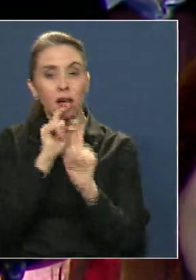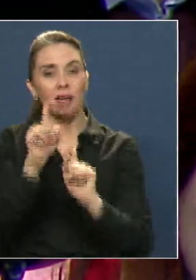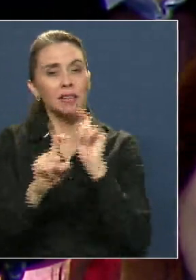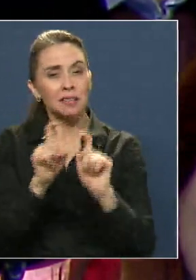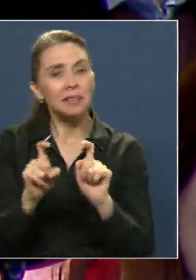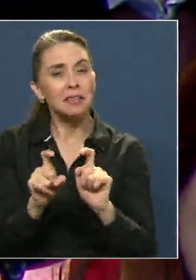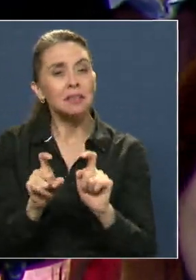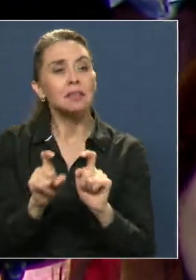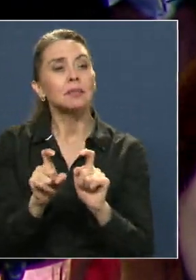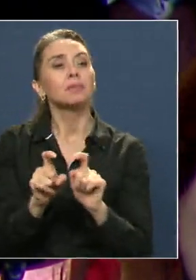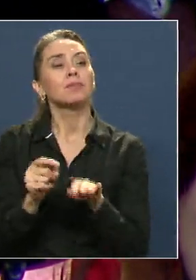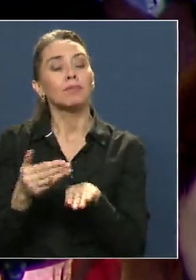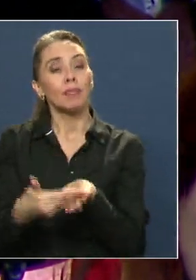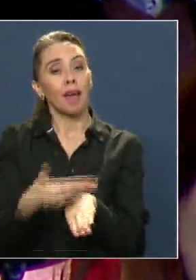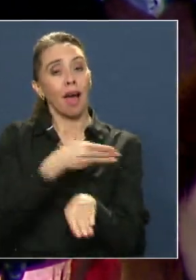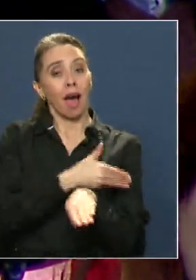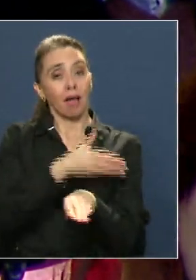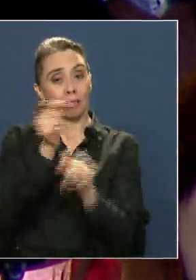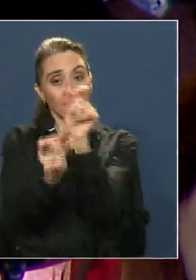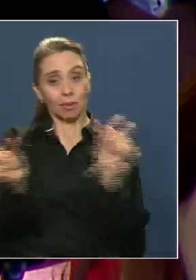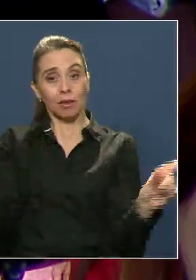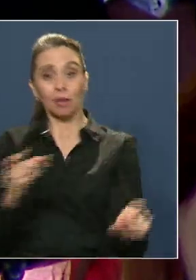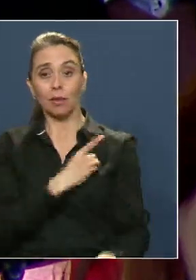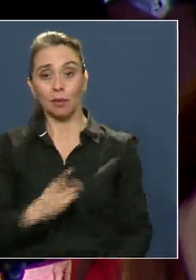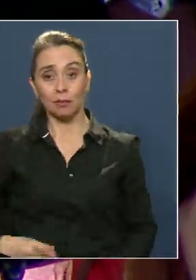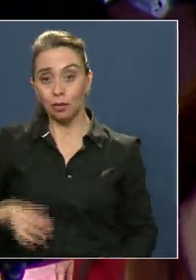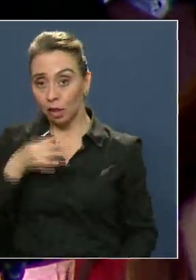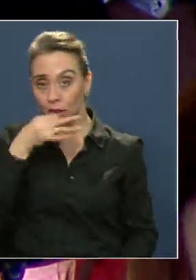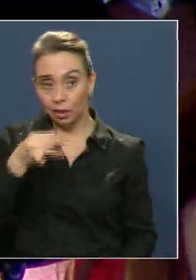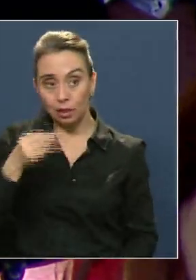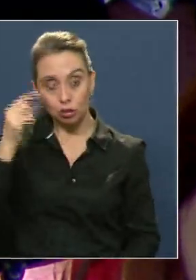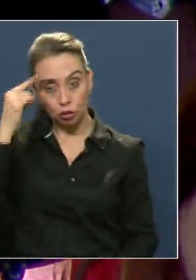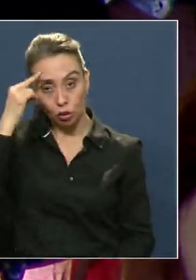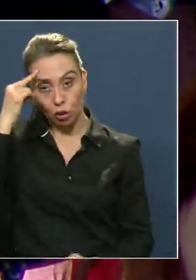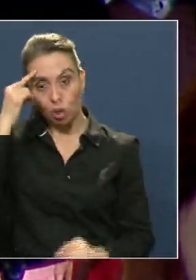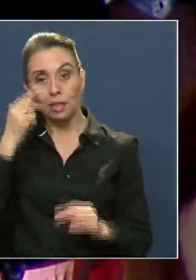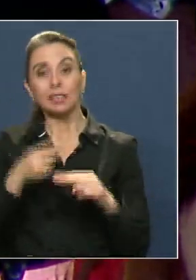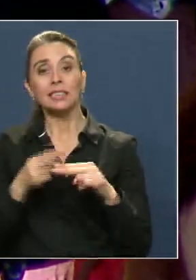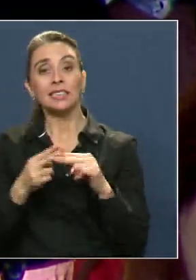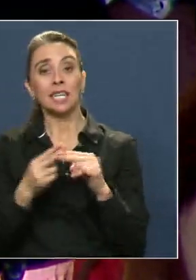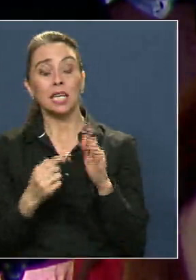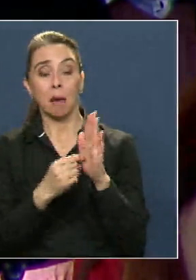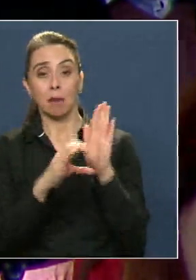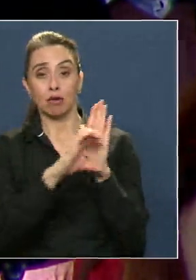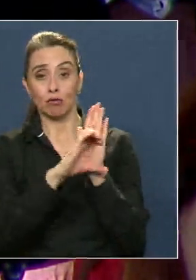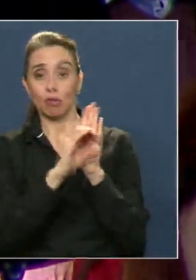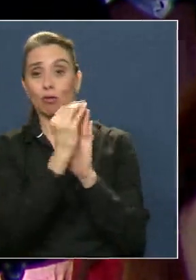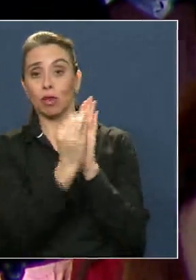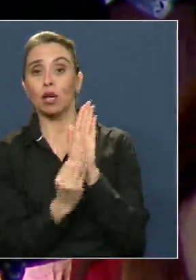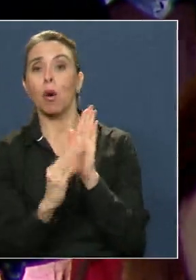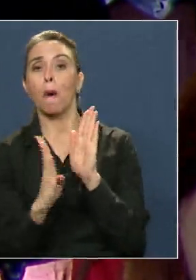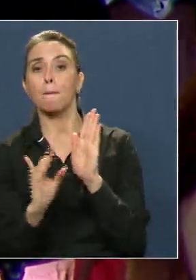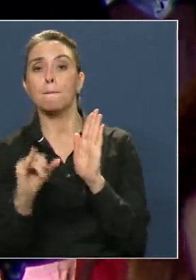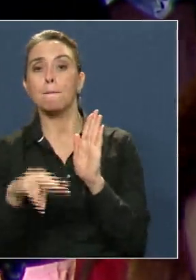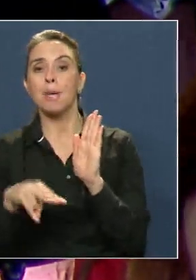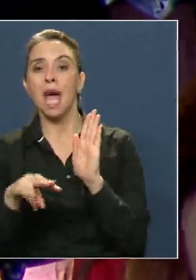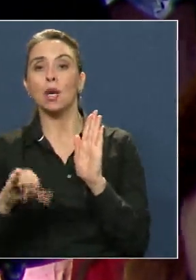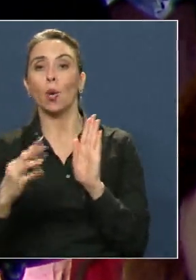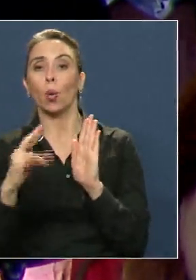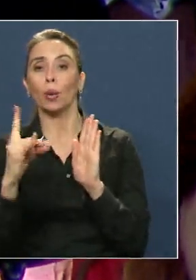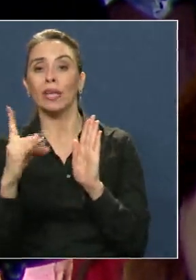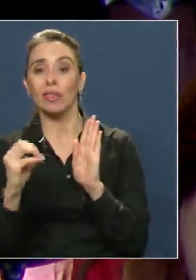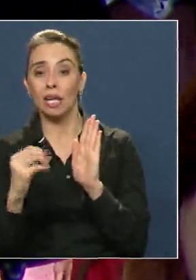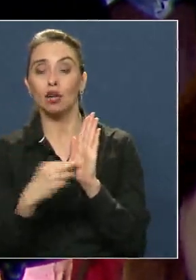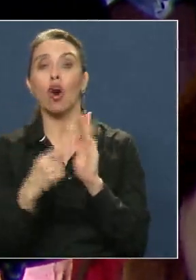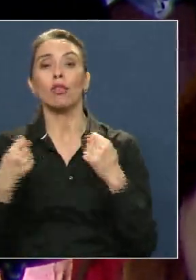se ha dicho anteriormente, la idea de ponderar los bienes jurídicos que están, o los bienes por los cuales se